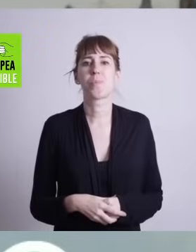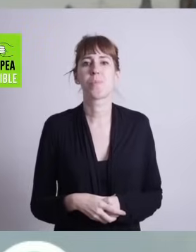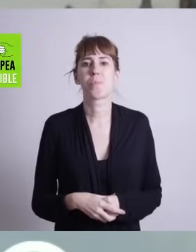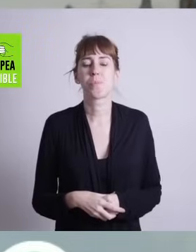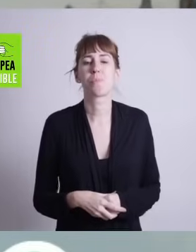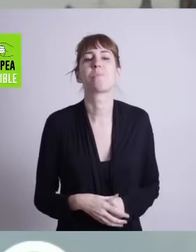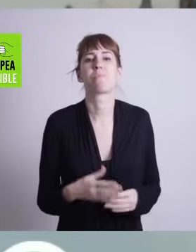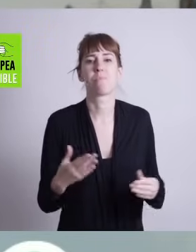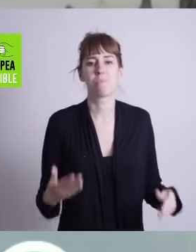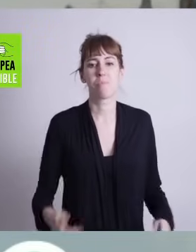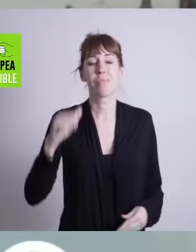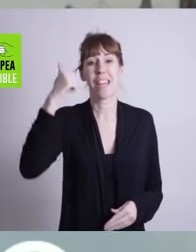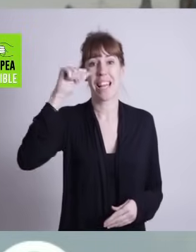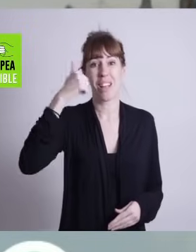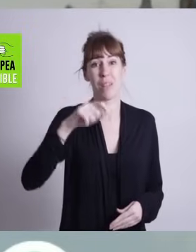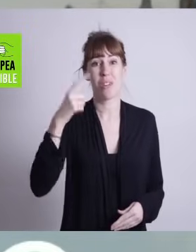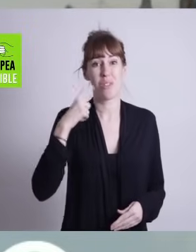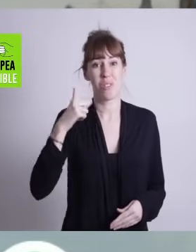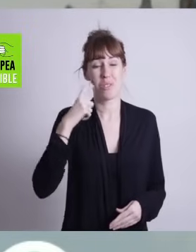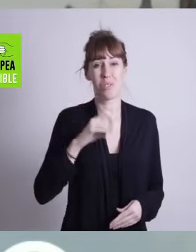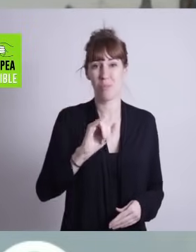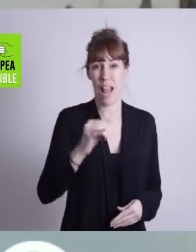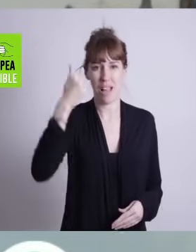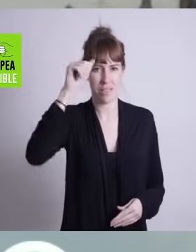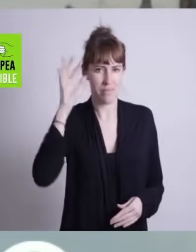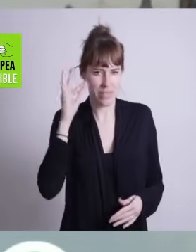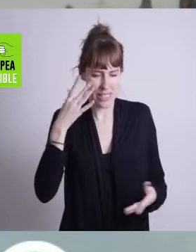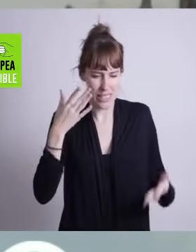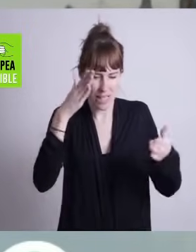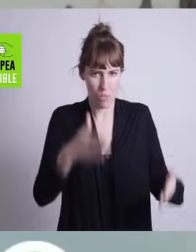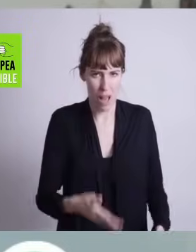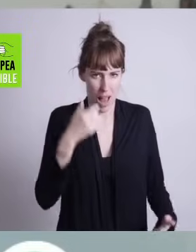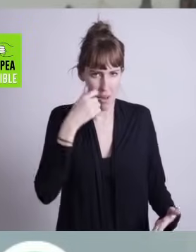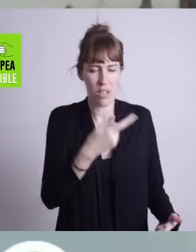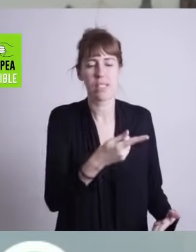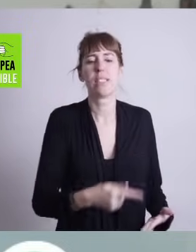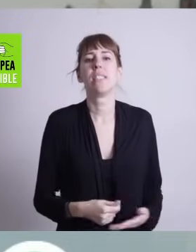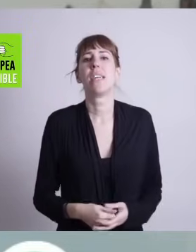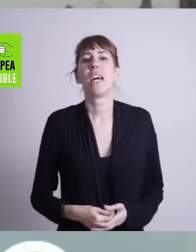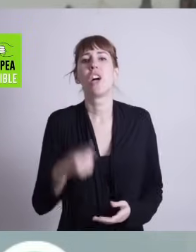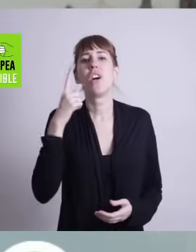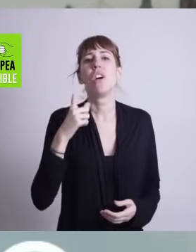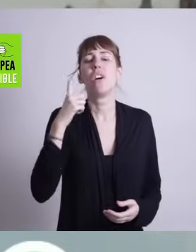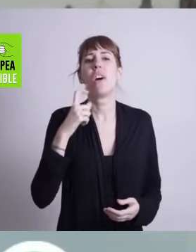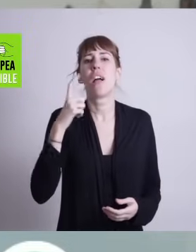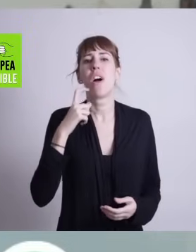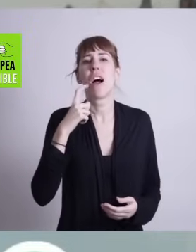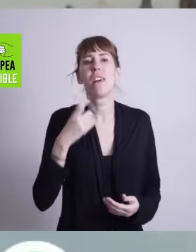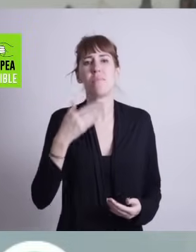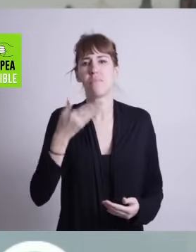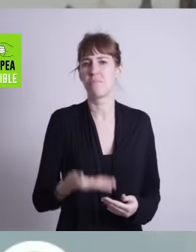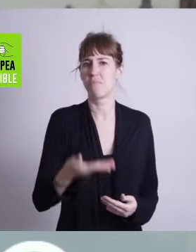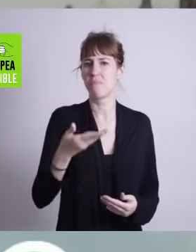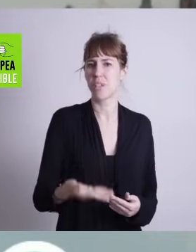El hombre está muy acostumbrado a darle al humano, vamos, grandísima importancia a la vista. Por eso todos